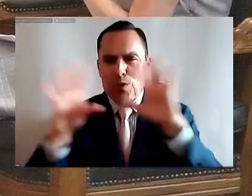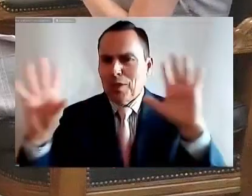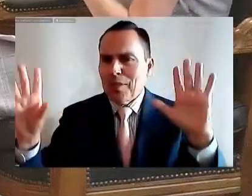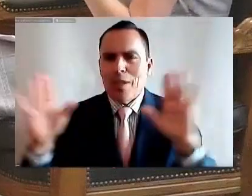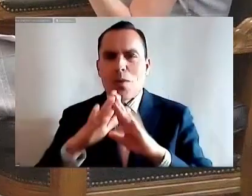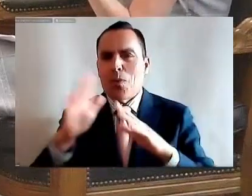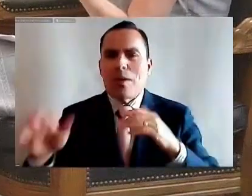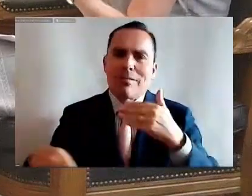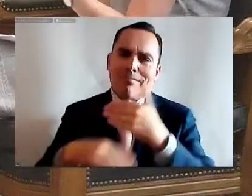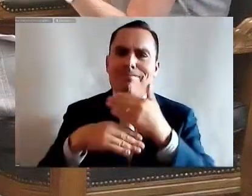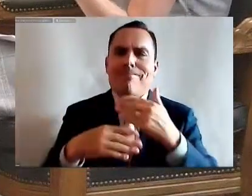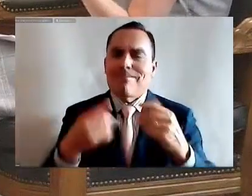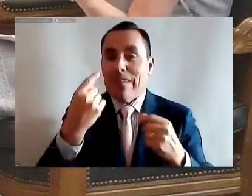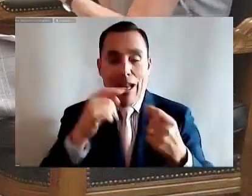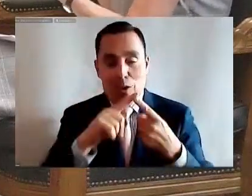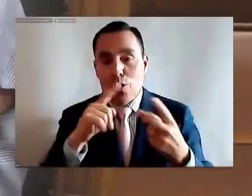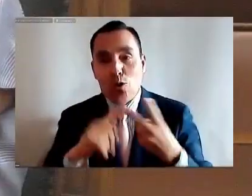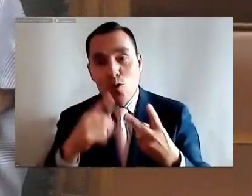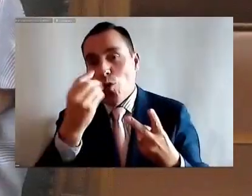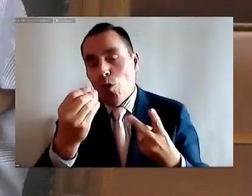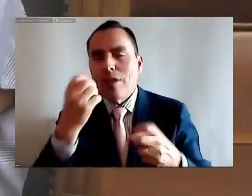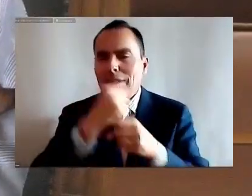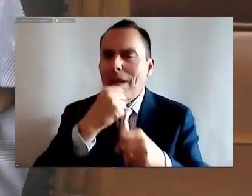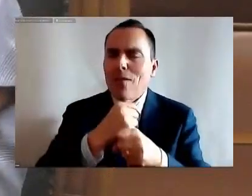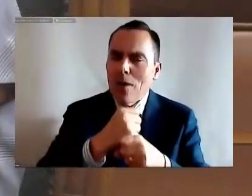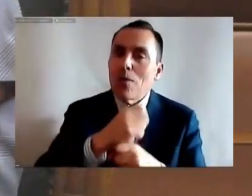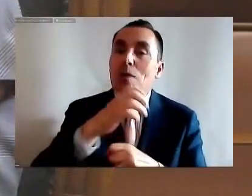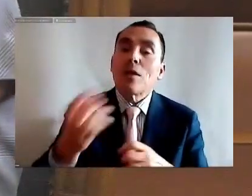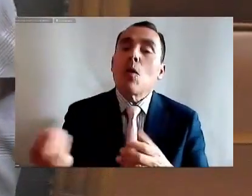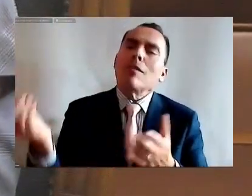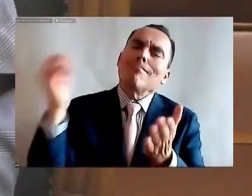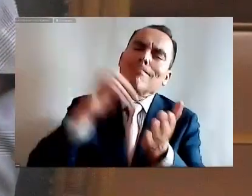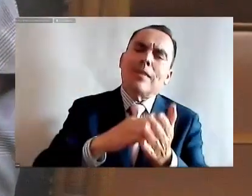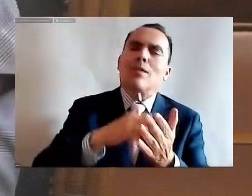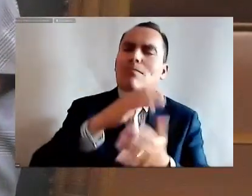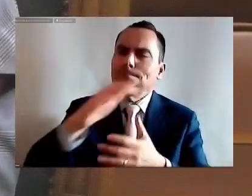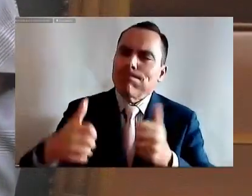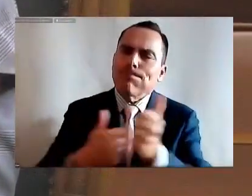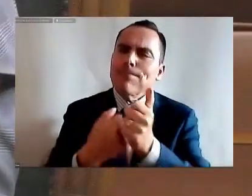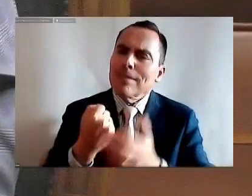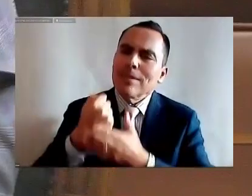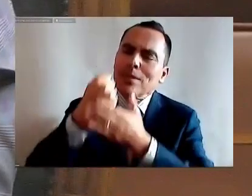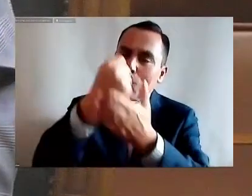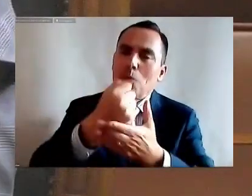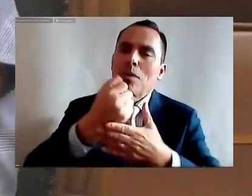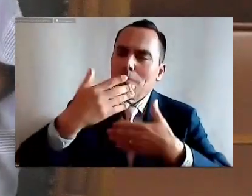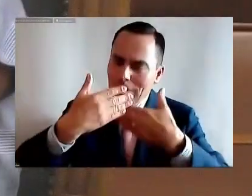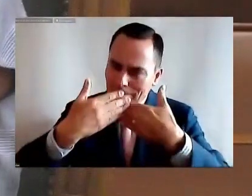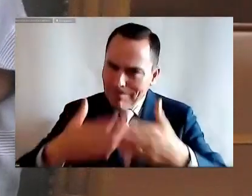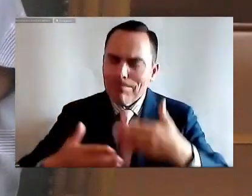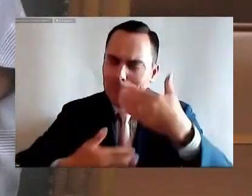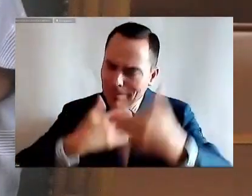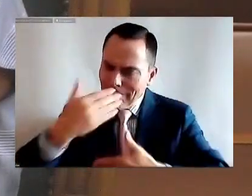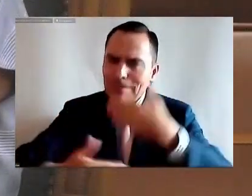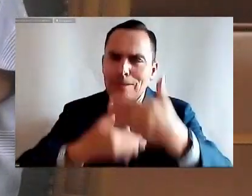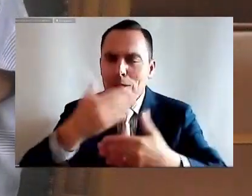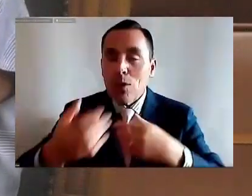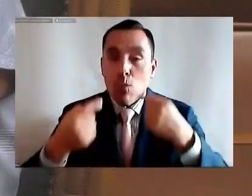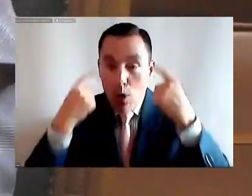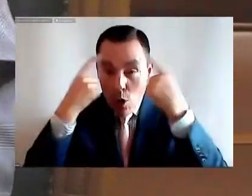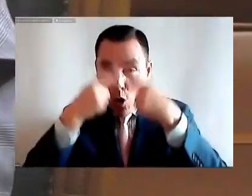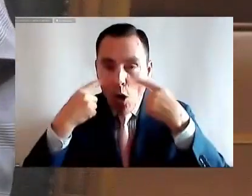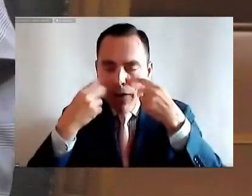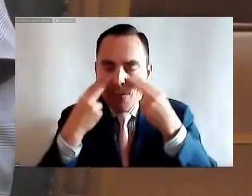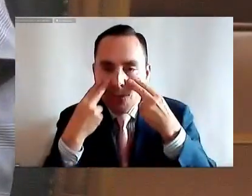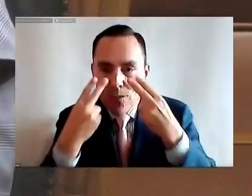trabajo que han hecho, que van a terminar de hacer, y el aporte para poder ir abriendo camino y visibilizando efectivamente